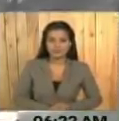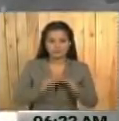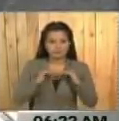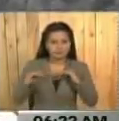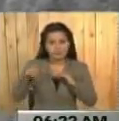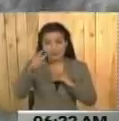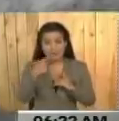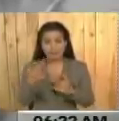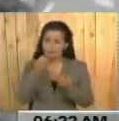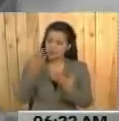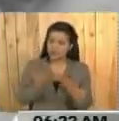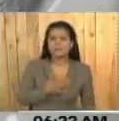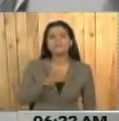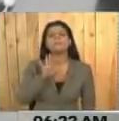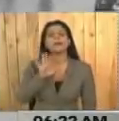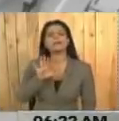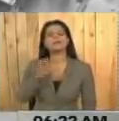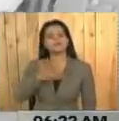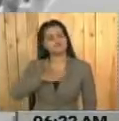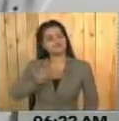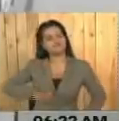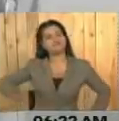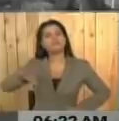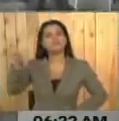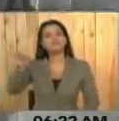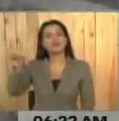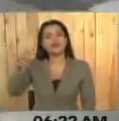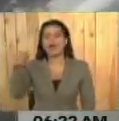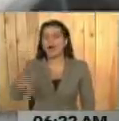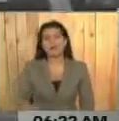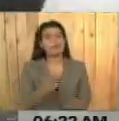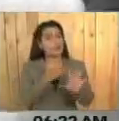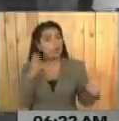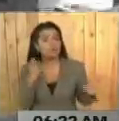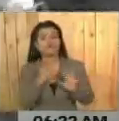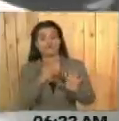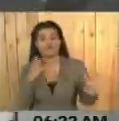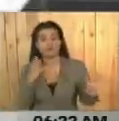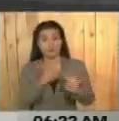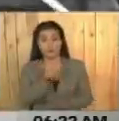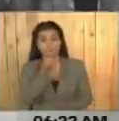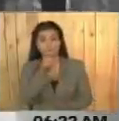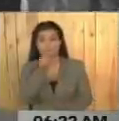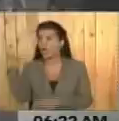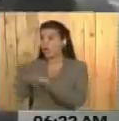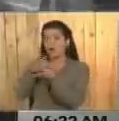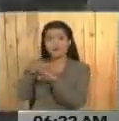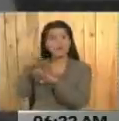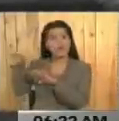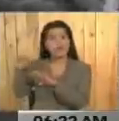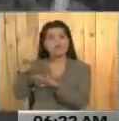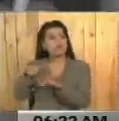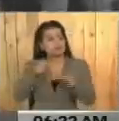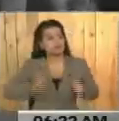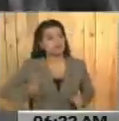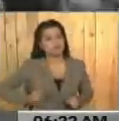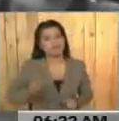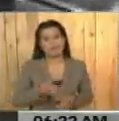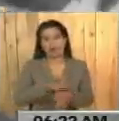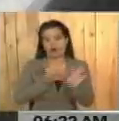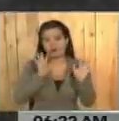Bienvenido a mi país Venezuela un país de colas para comprar comida que el gobierno no quiere que se graben y donde una